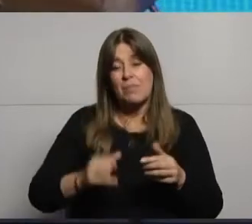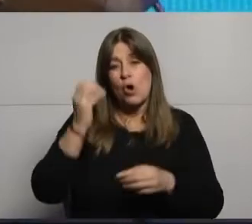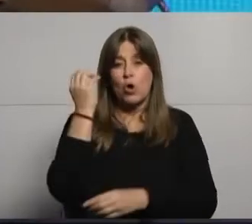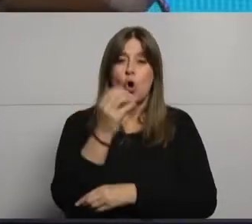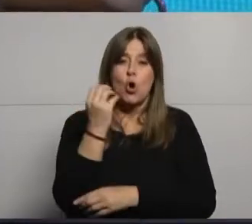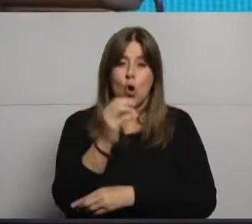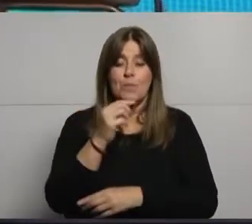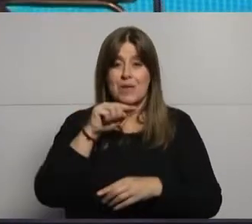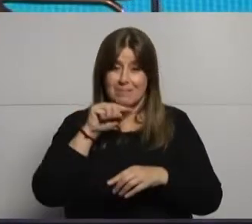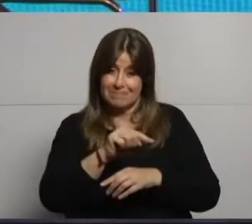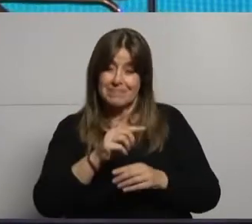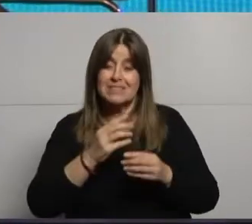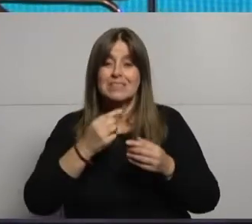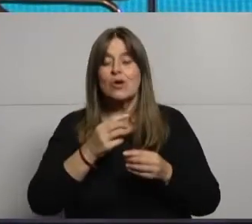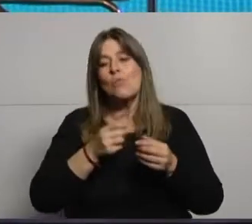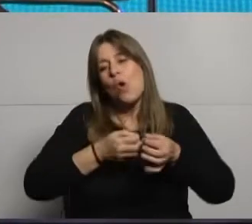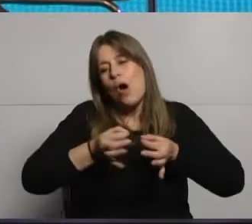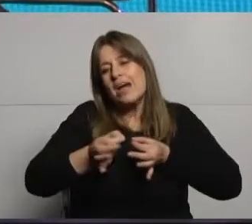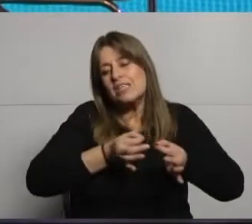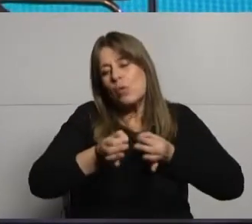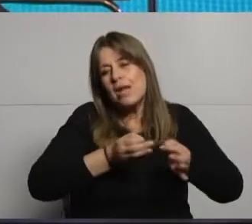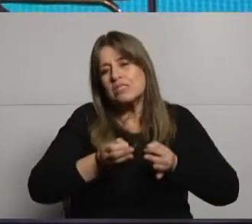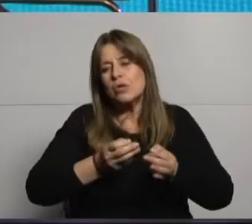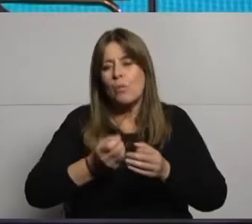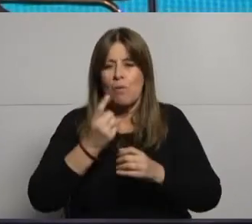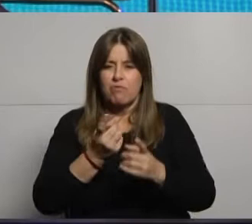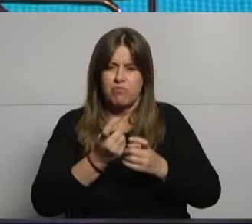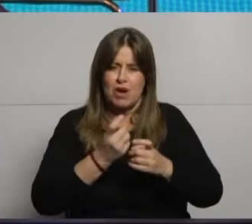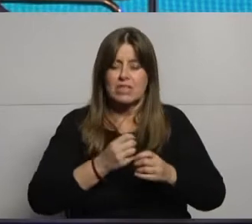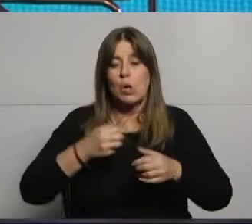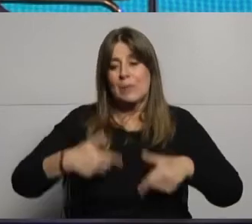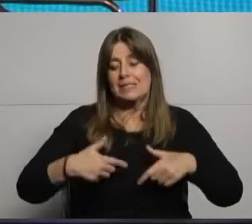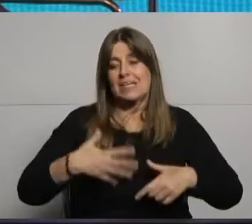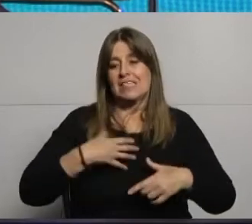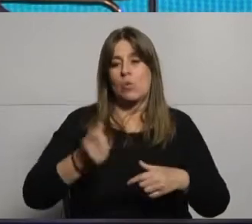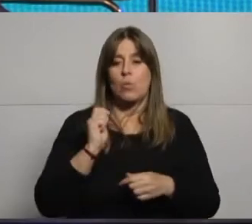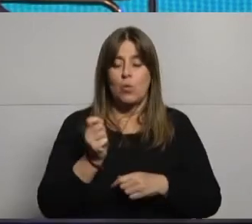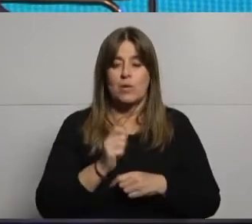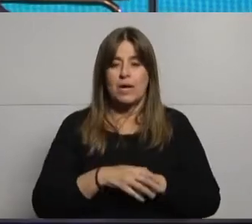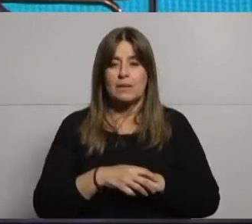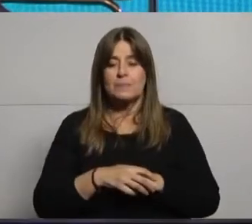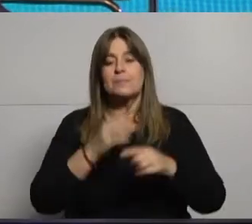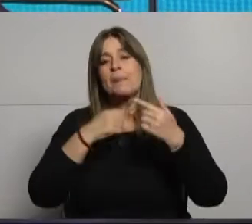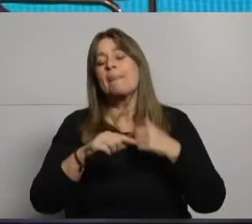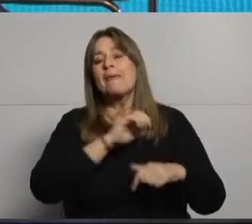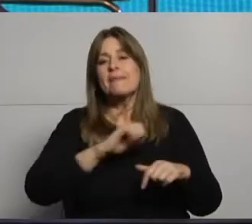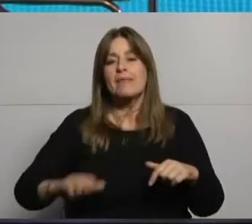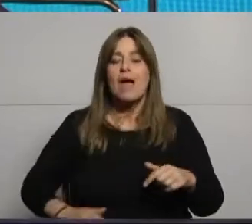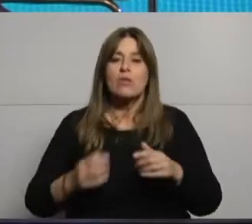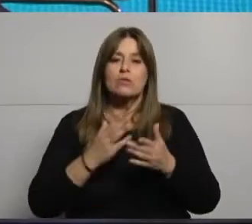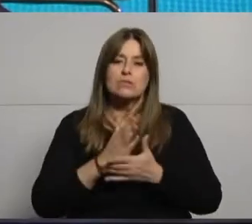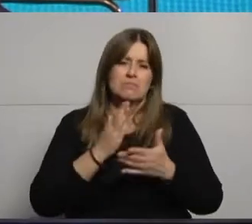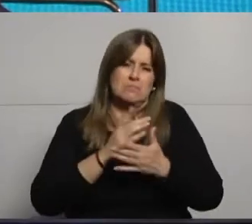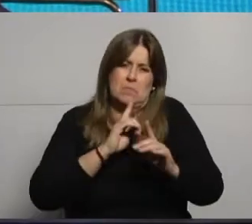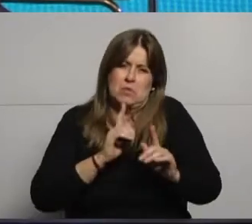en este sentido, o sea, digamos, con una articulación muy fuerte con su Ministerio de Salud Pública, y estados que simplemente no